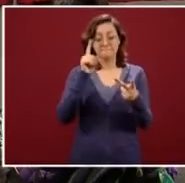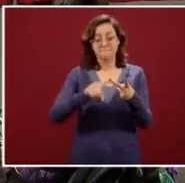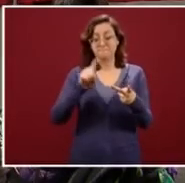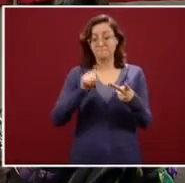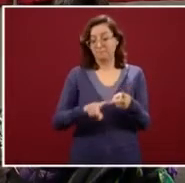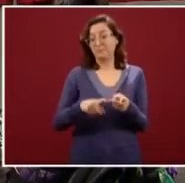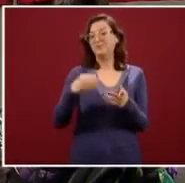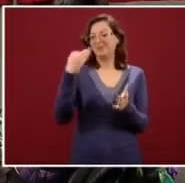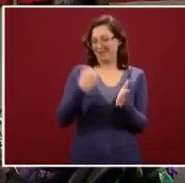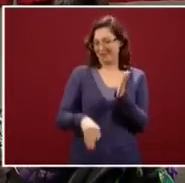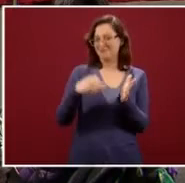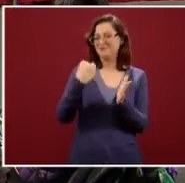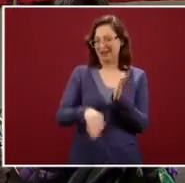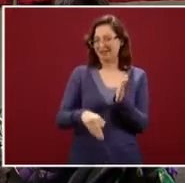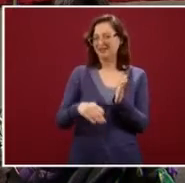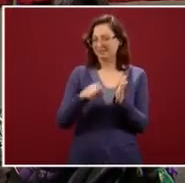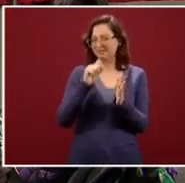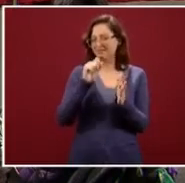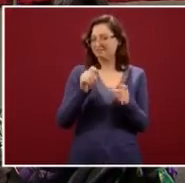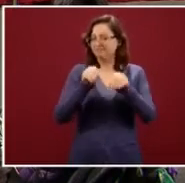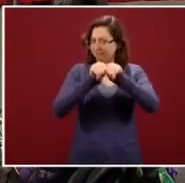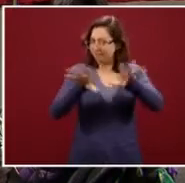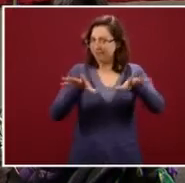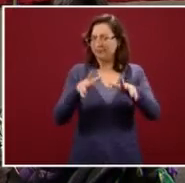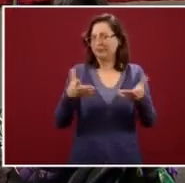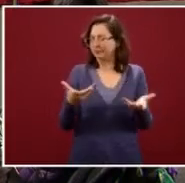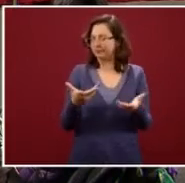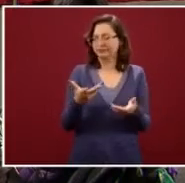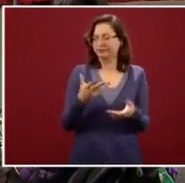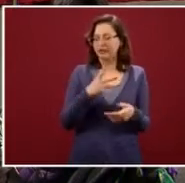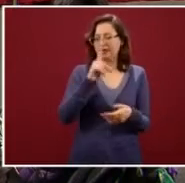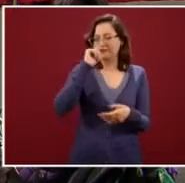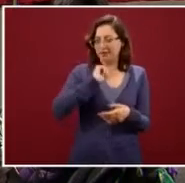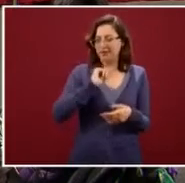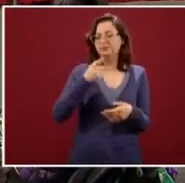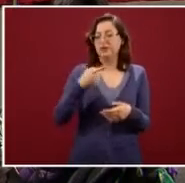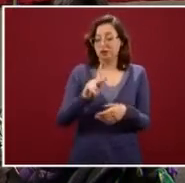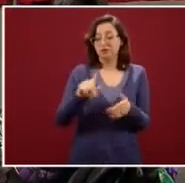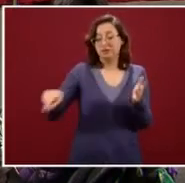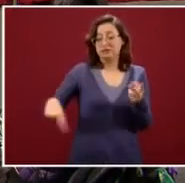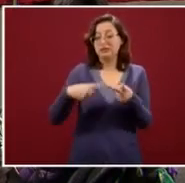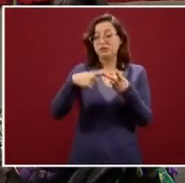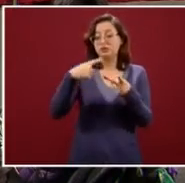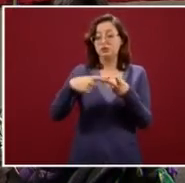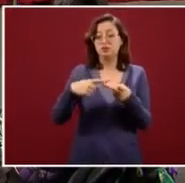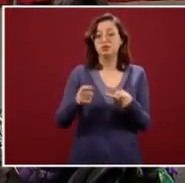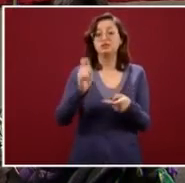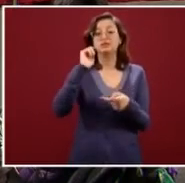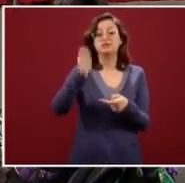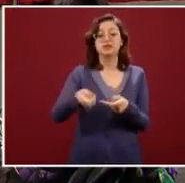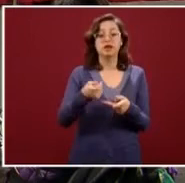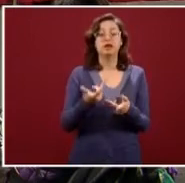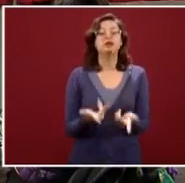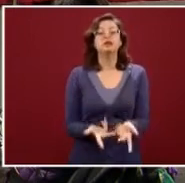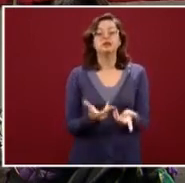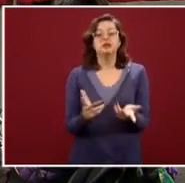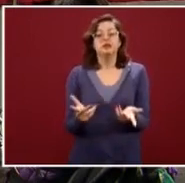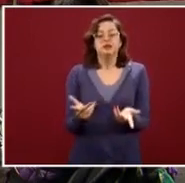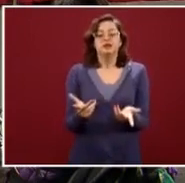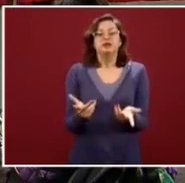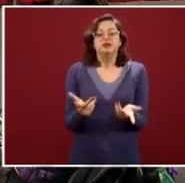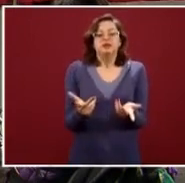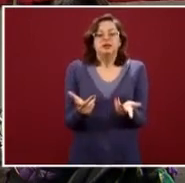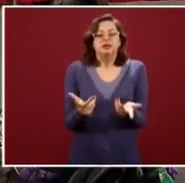ese documento no autorizado consiste en que se establecía el lenguaje jurídico como